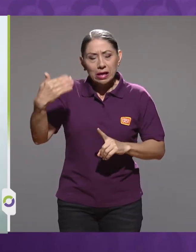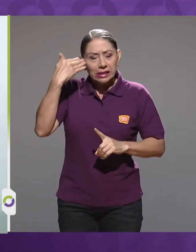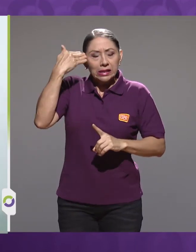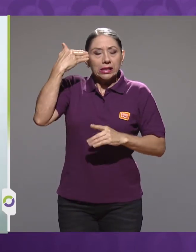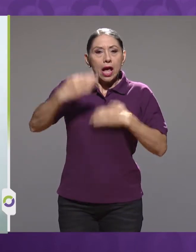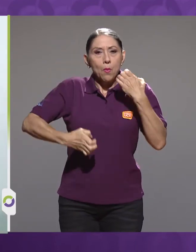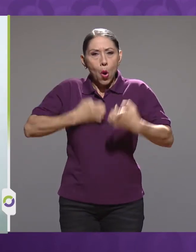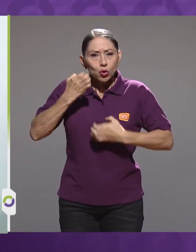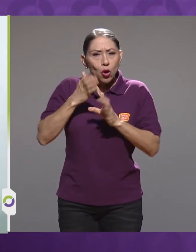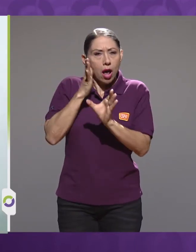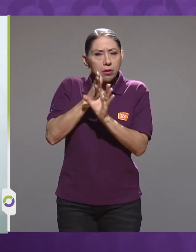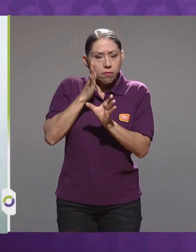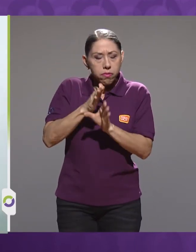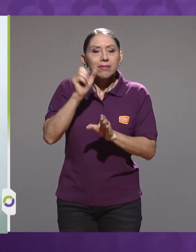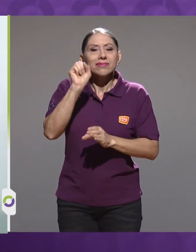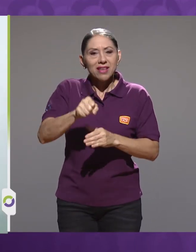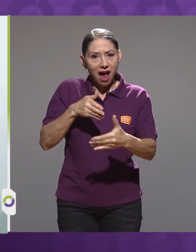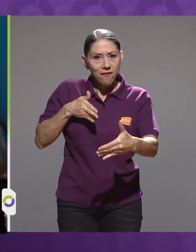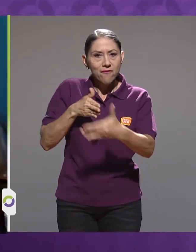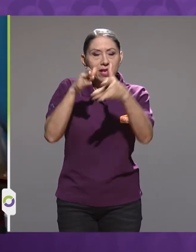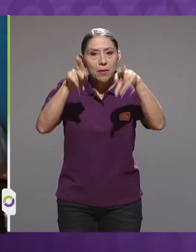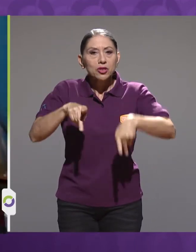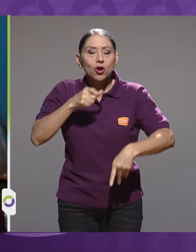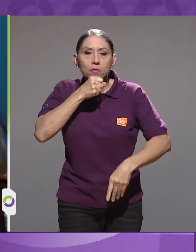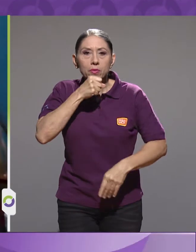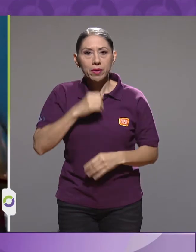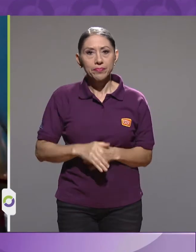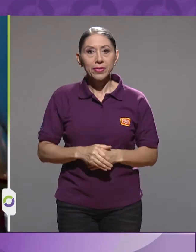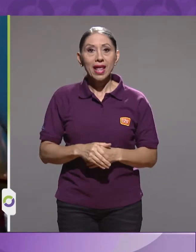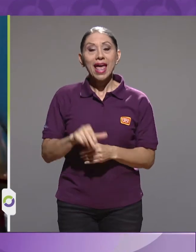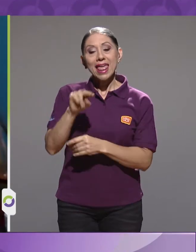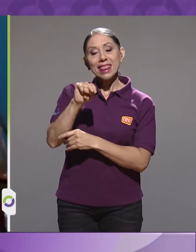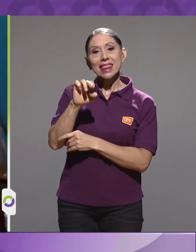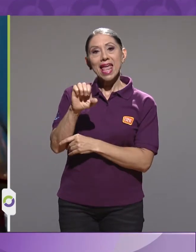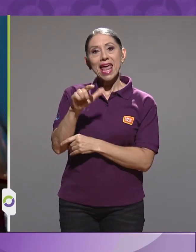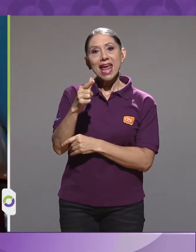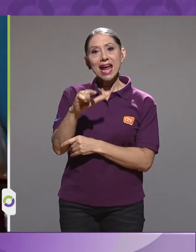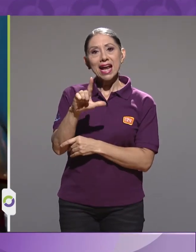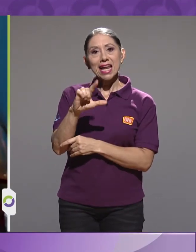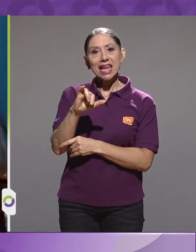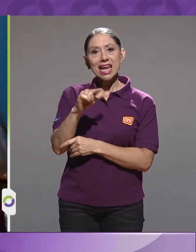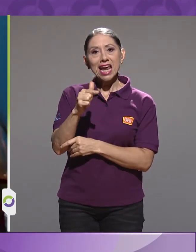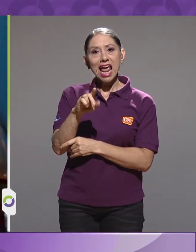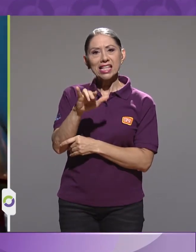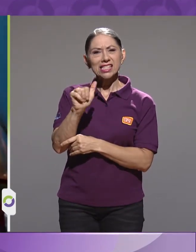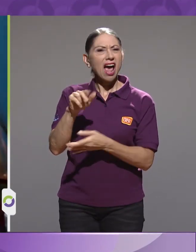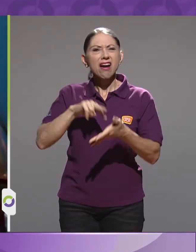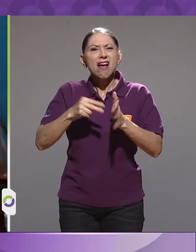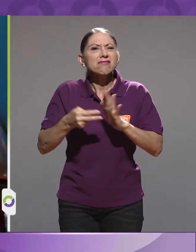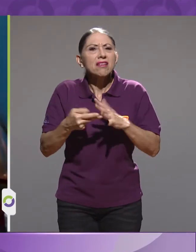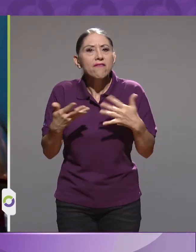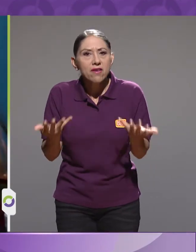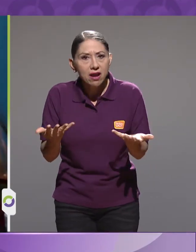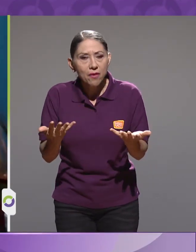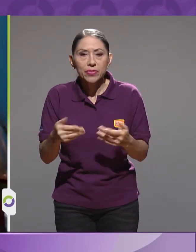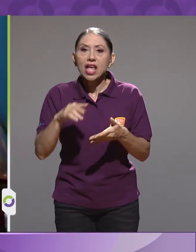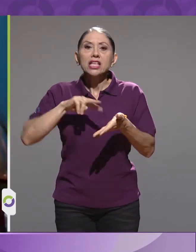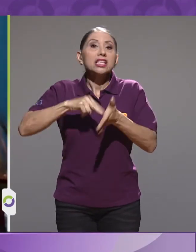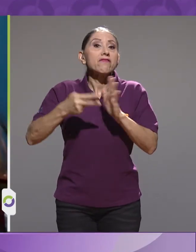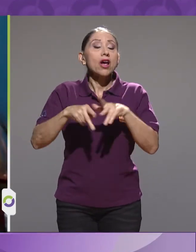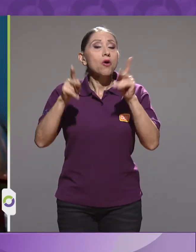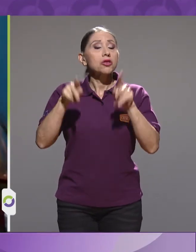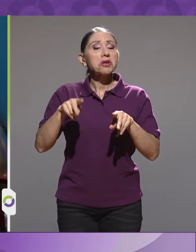parte emocional de la persona adulta mayor. Con negligencia nos referimos exactamente a todas aquellas acciones